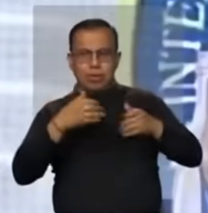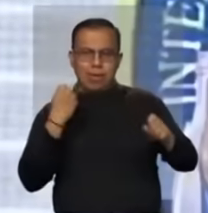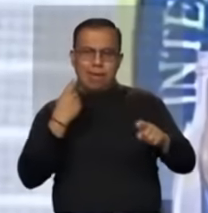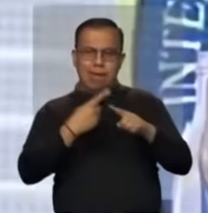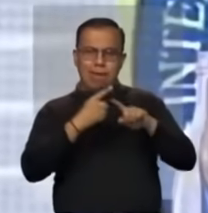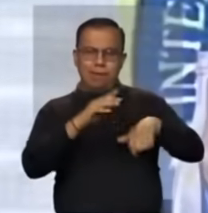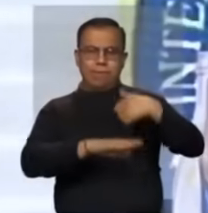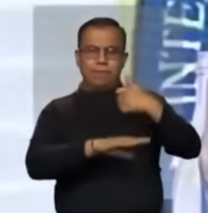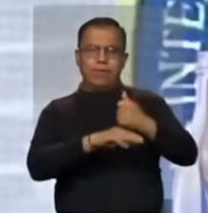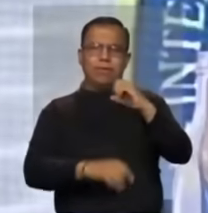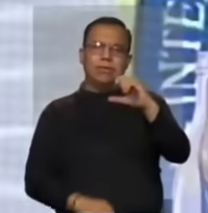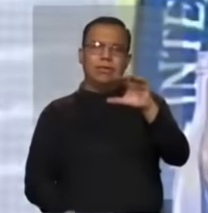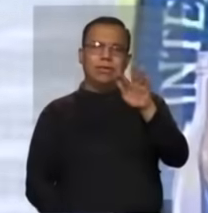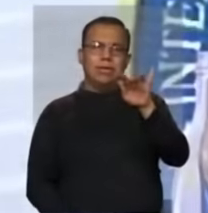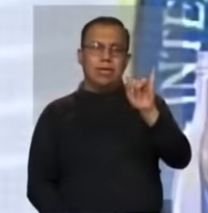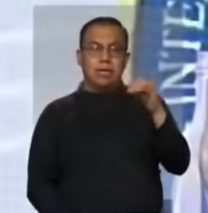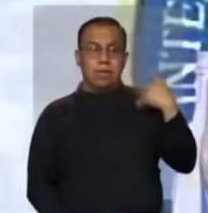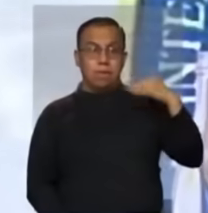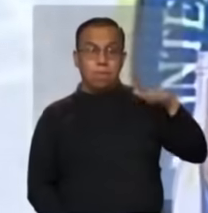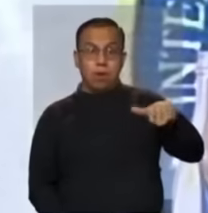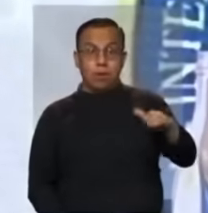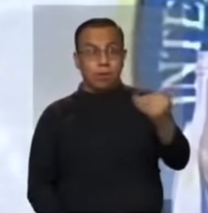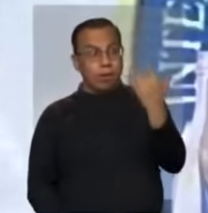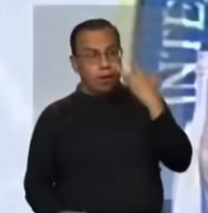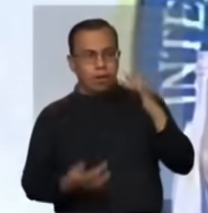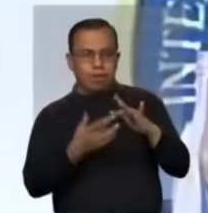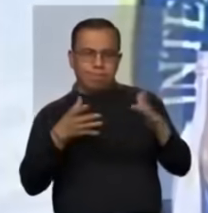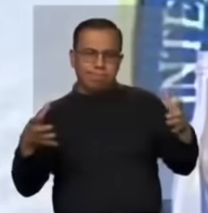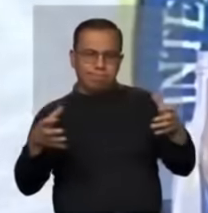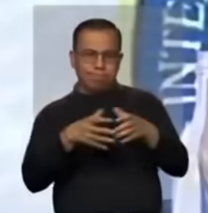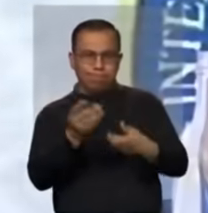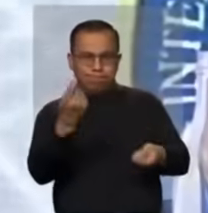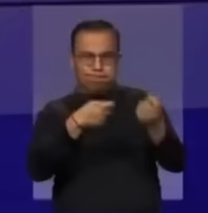al exdirector del CTI de Buenaventura vinculado con redes del narcotráfico.